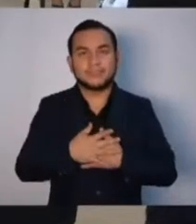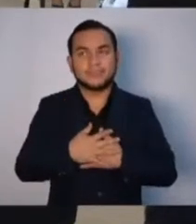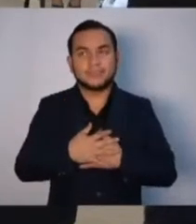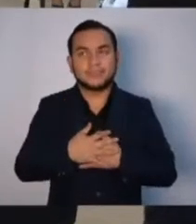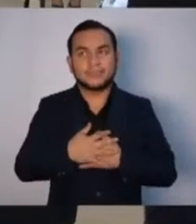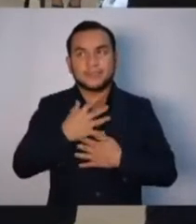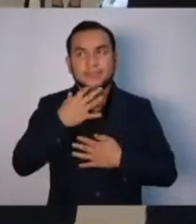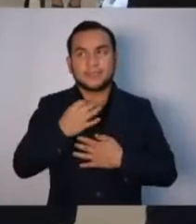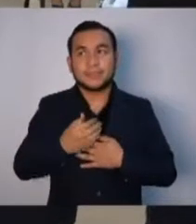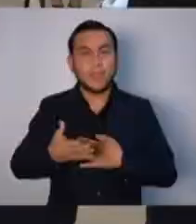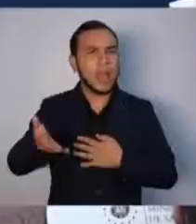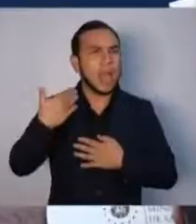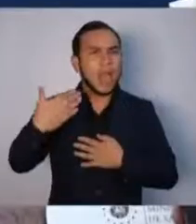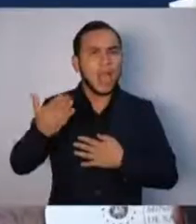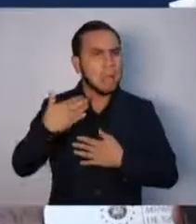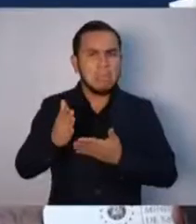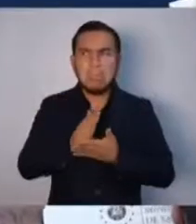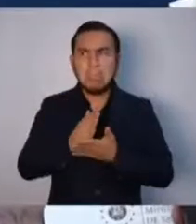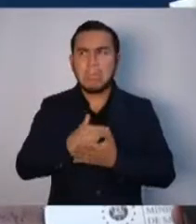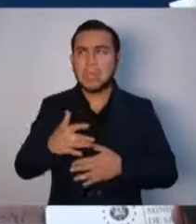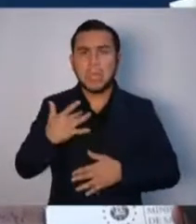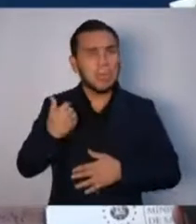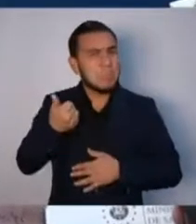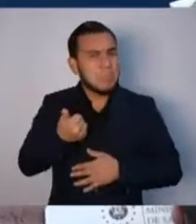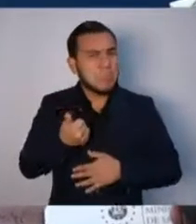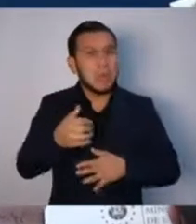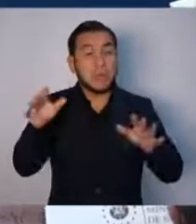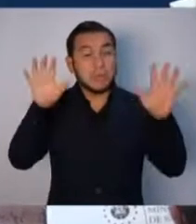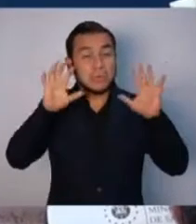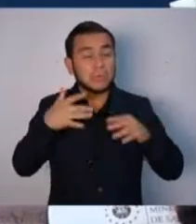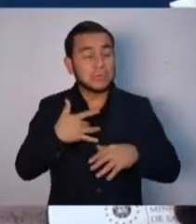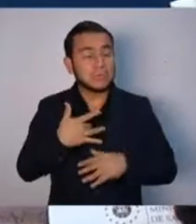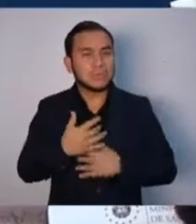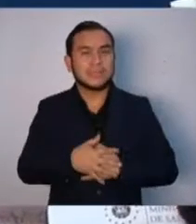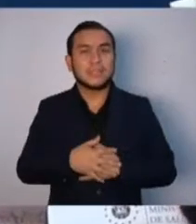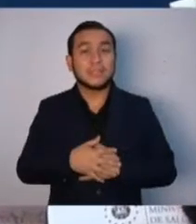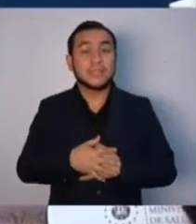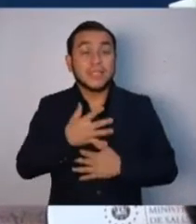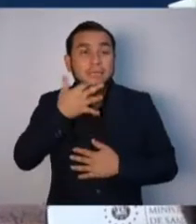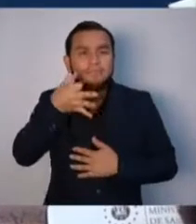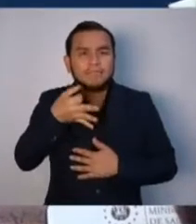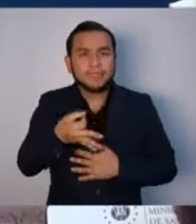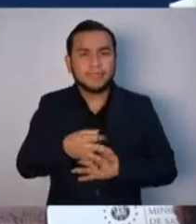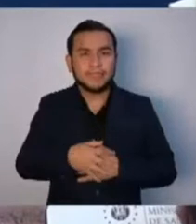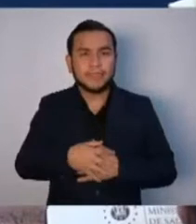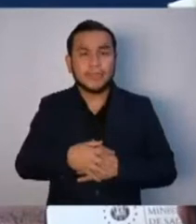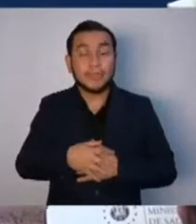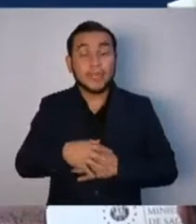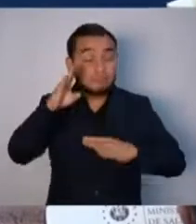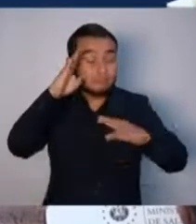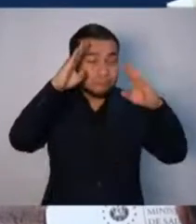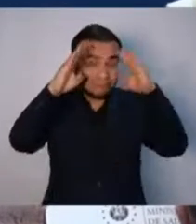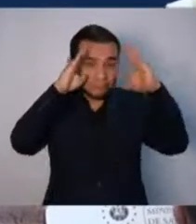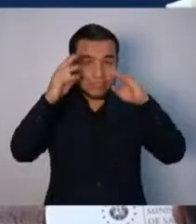me dijeron que iba a ser calor porque no siento nada de calor está próximo de hecho un saludo a todos